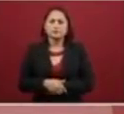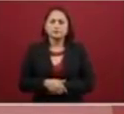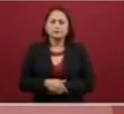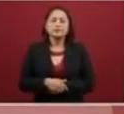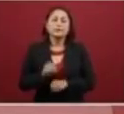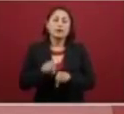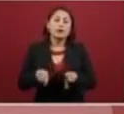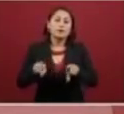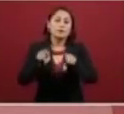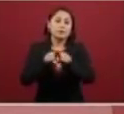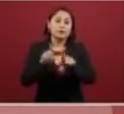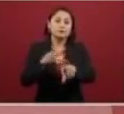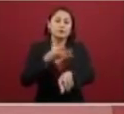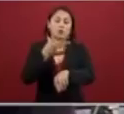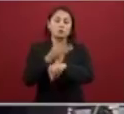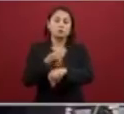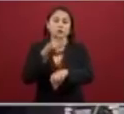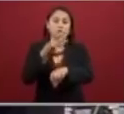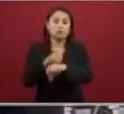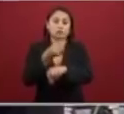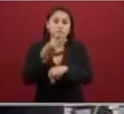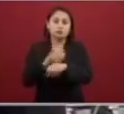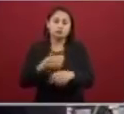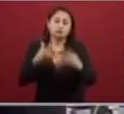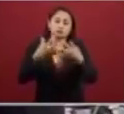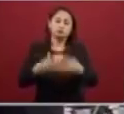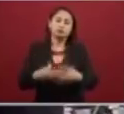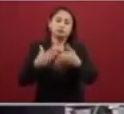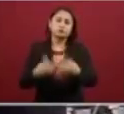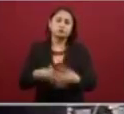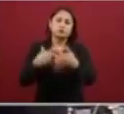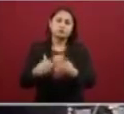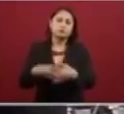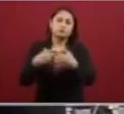están rehabilitando las refinerías de Tula,